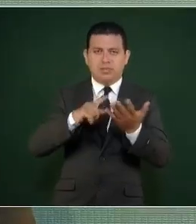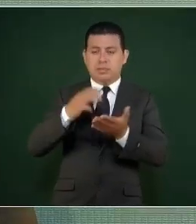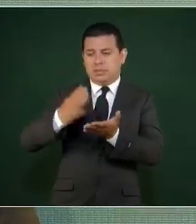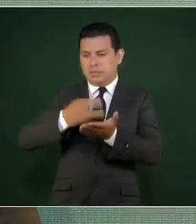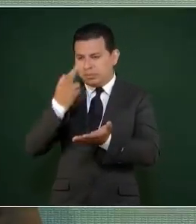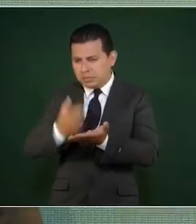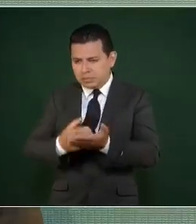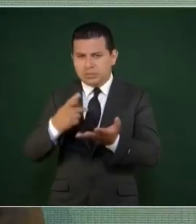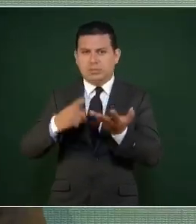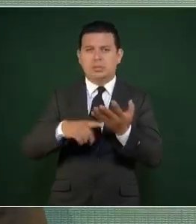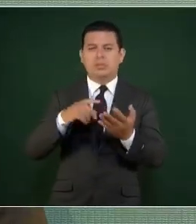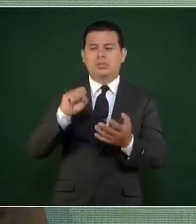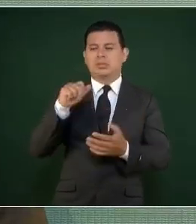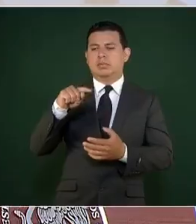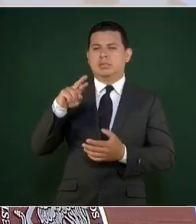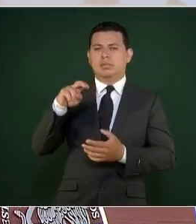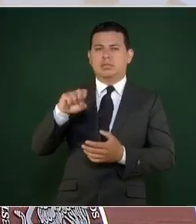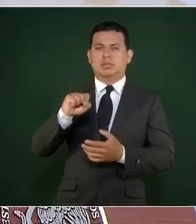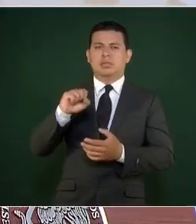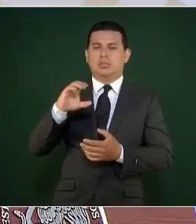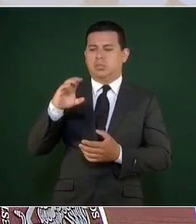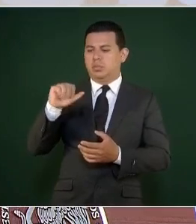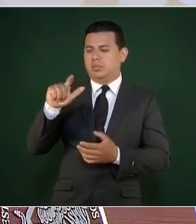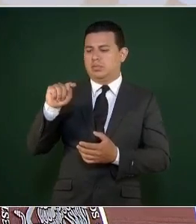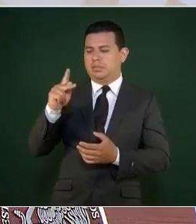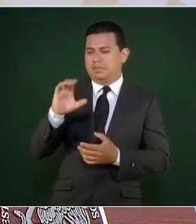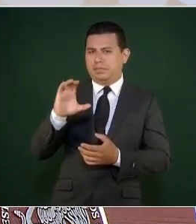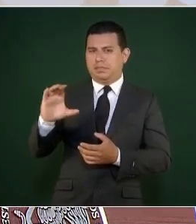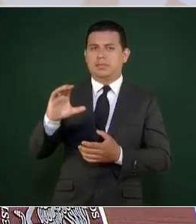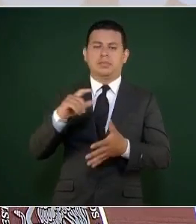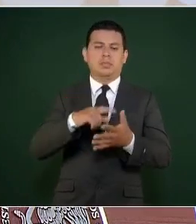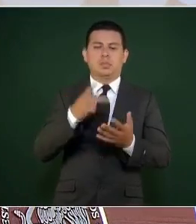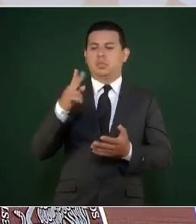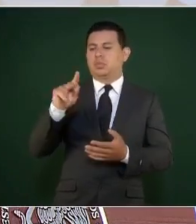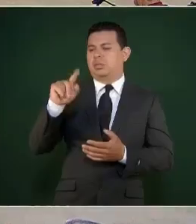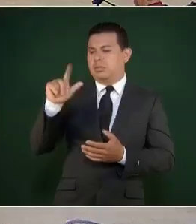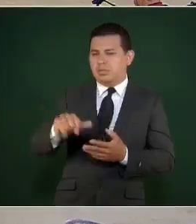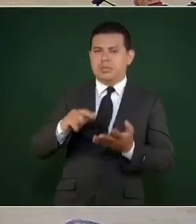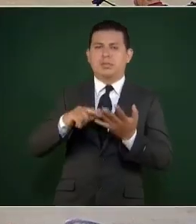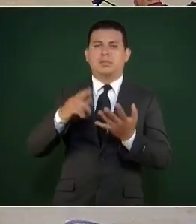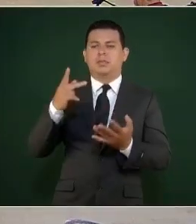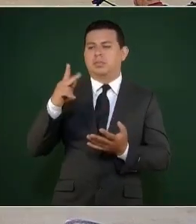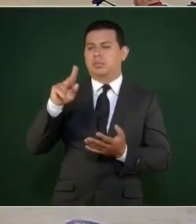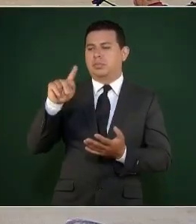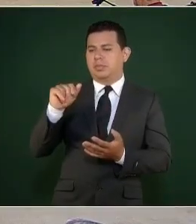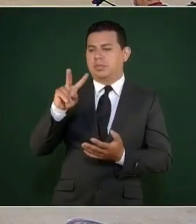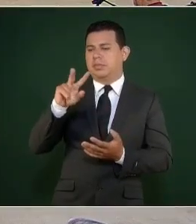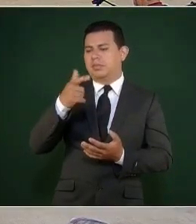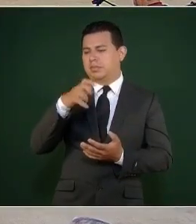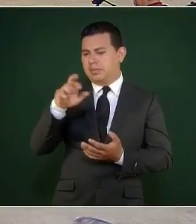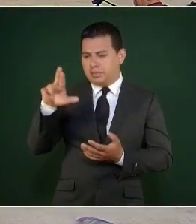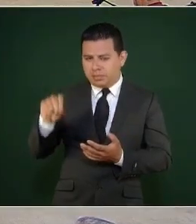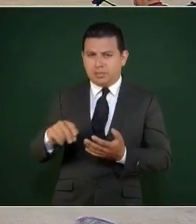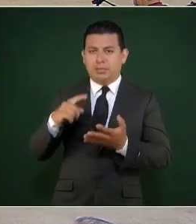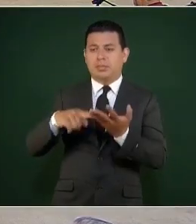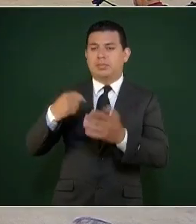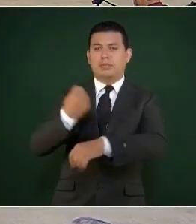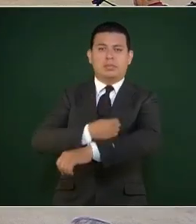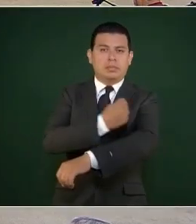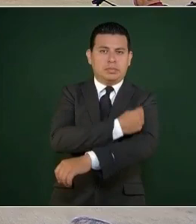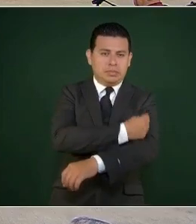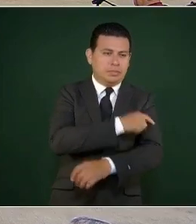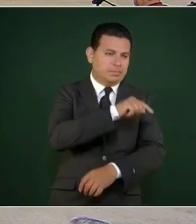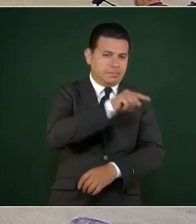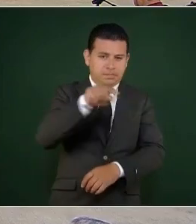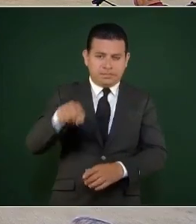Romero, San Andrés Huaxpaltepec, Ejutla de Crespo, Putla de Villa de Guerrero y Tlaxiaco.